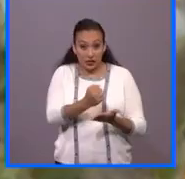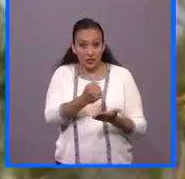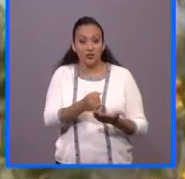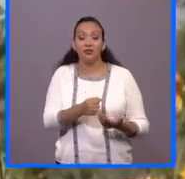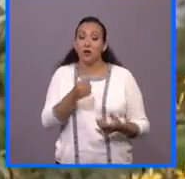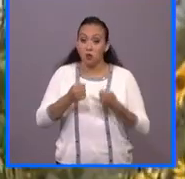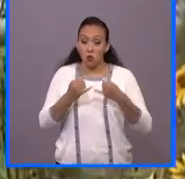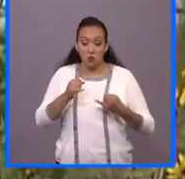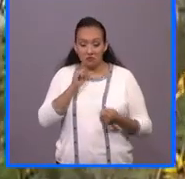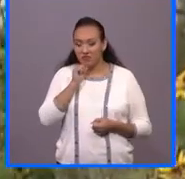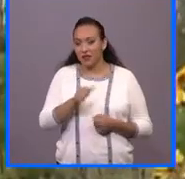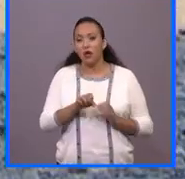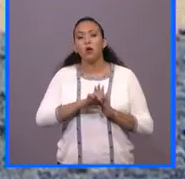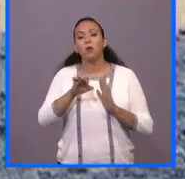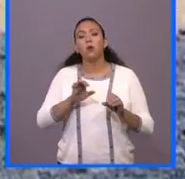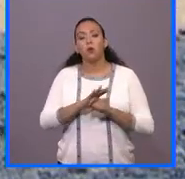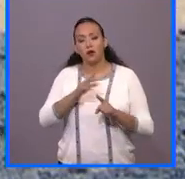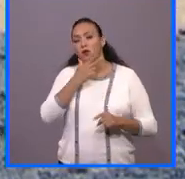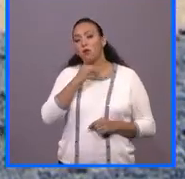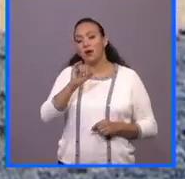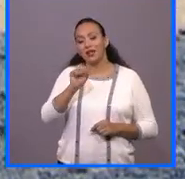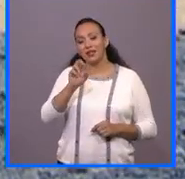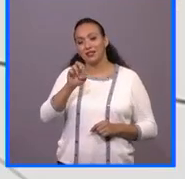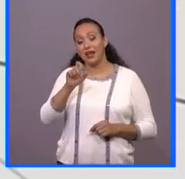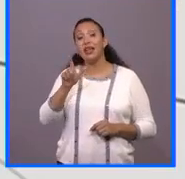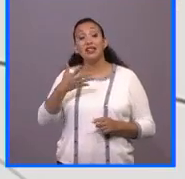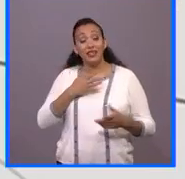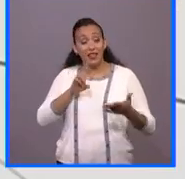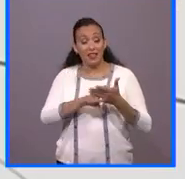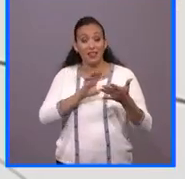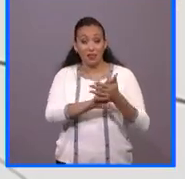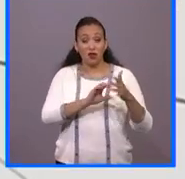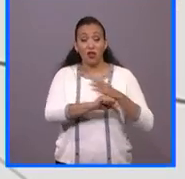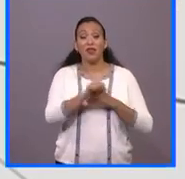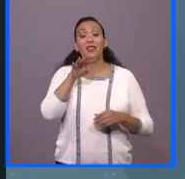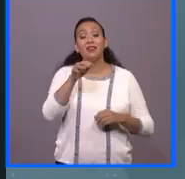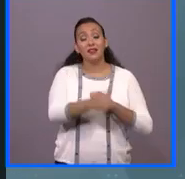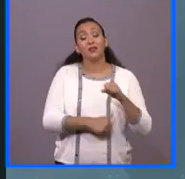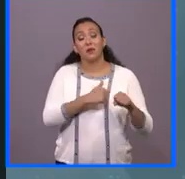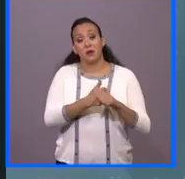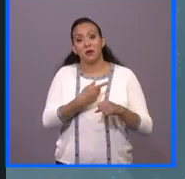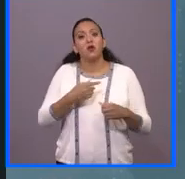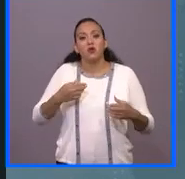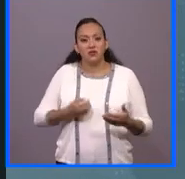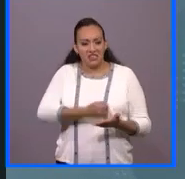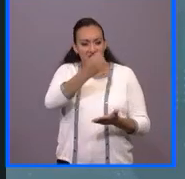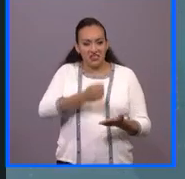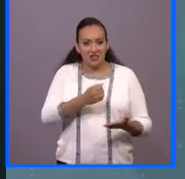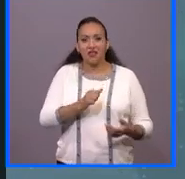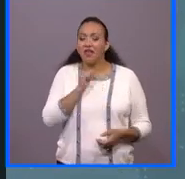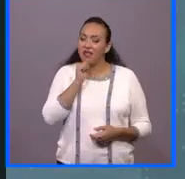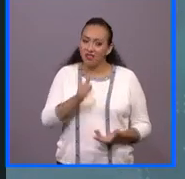sentencia. Uno de estos casos es el de Israel Vallarta, quien lleva más de 19 años privado de la libertad sin que se le haya